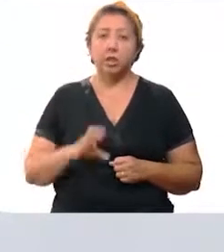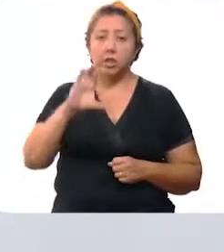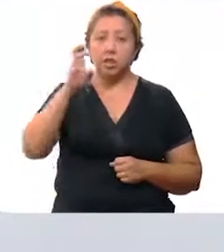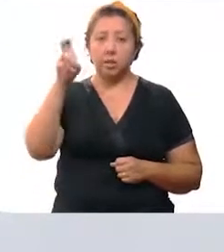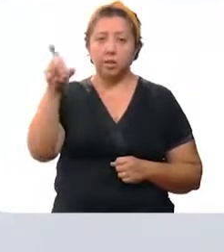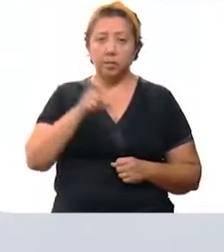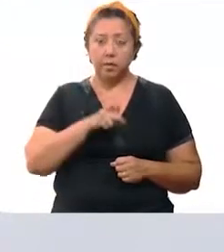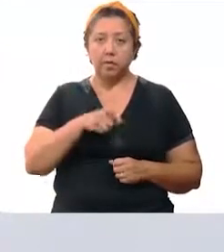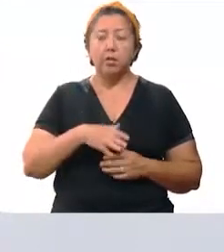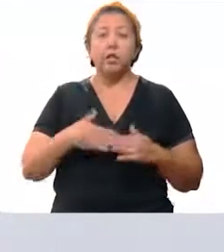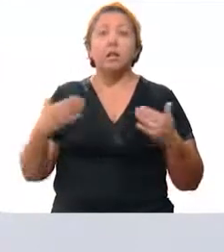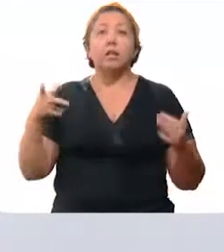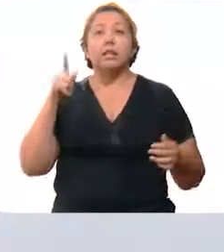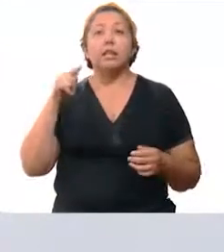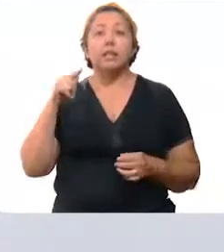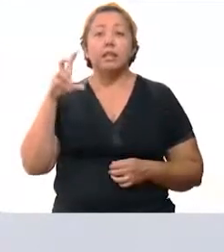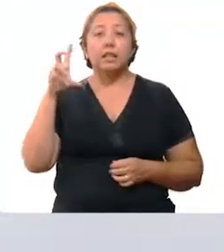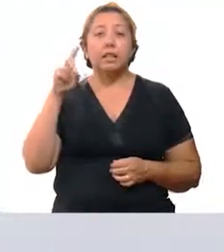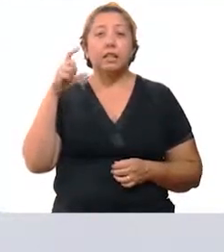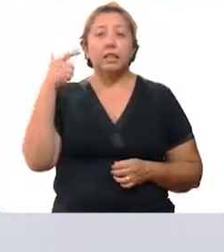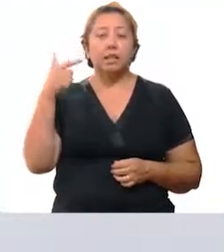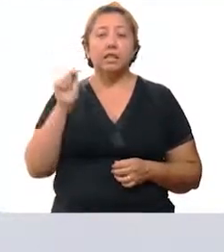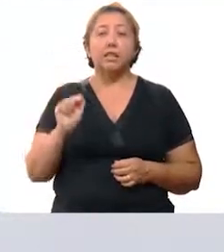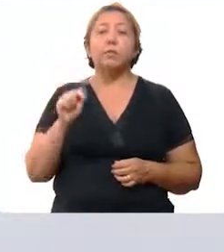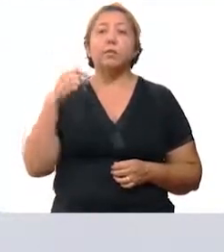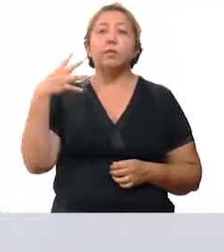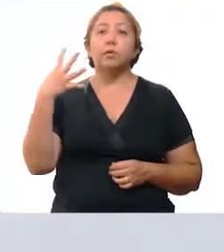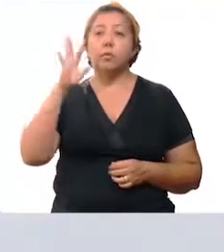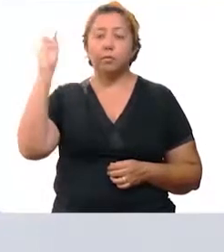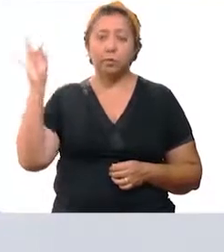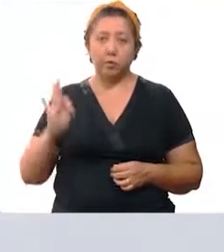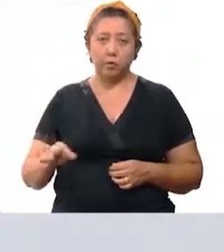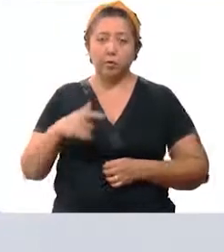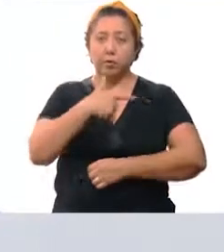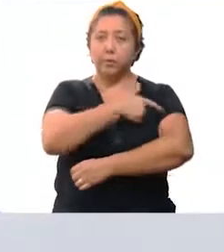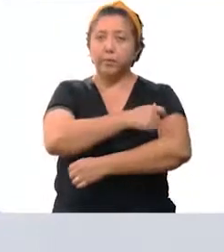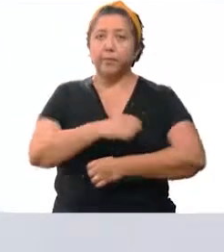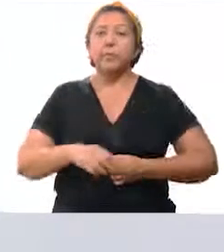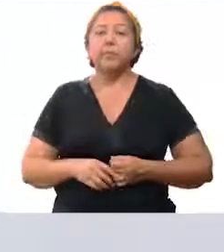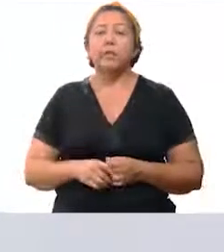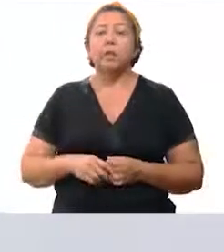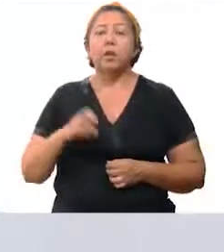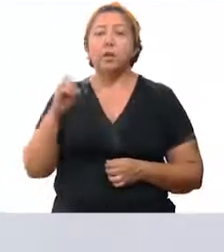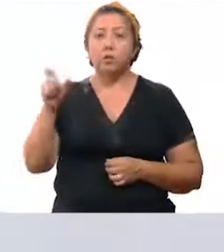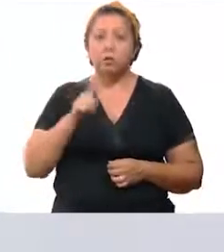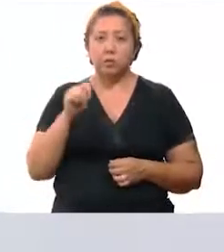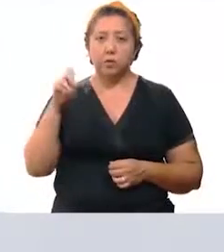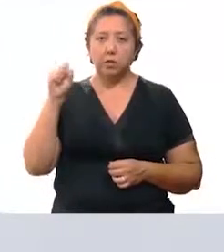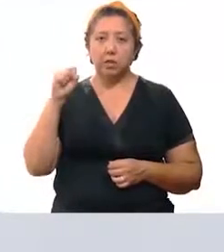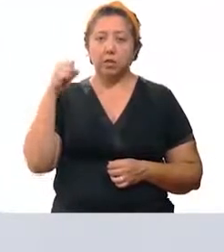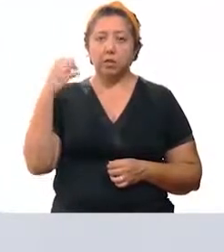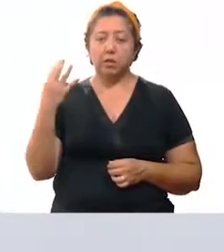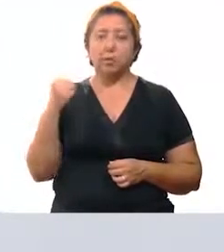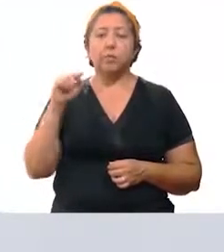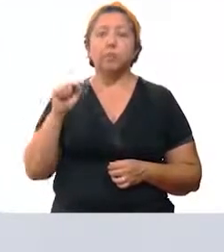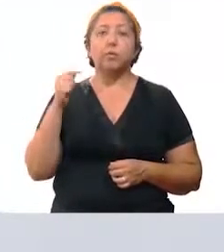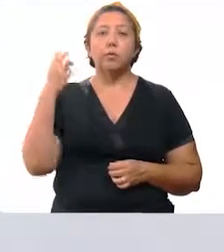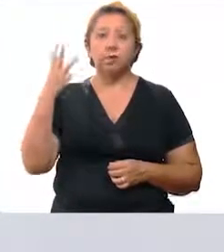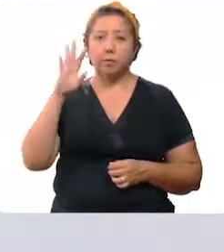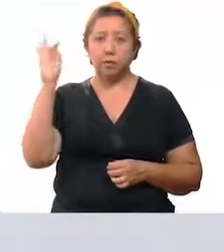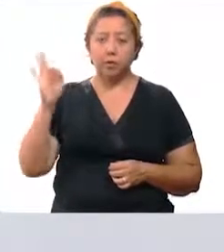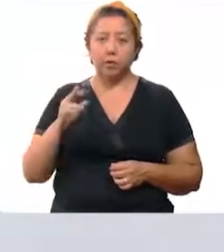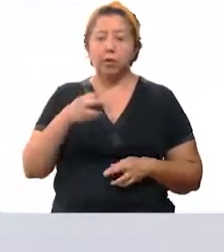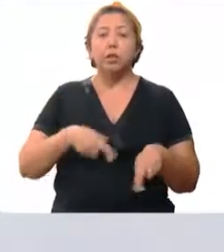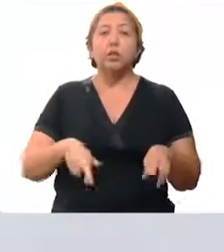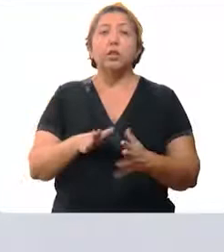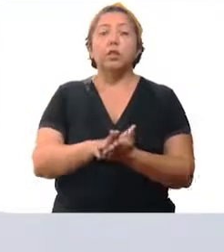de Chemash, con un avance del 37.4% de las dosis recibidas, Oxcuscap 69.3%